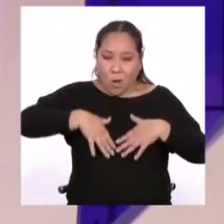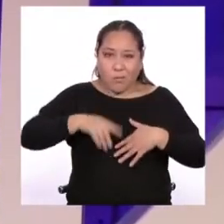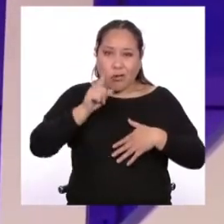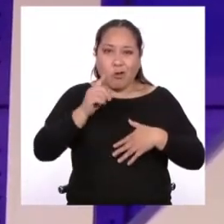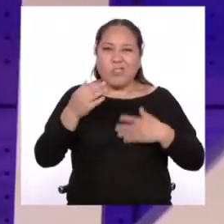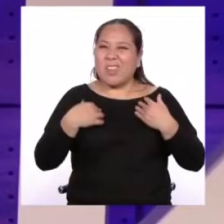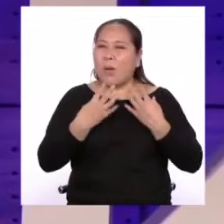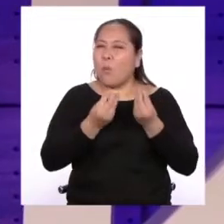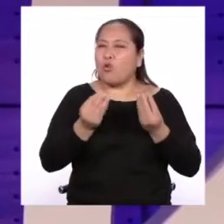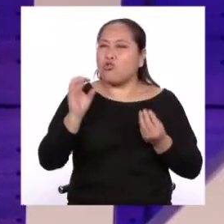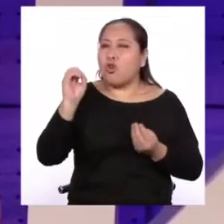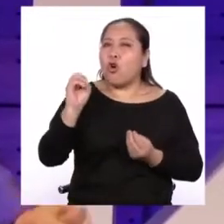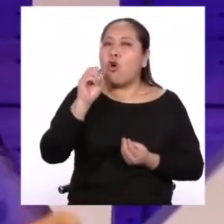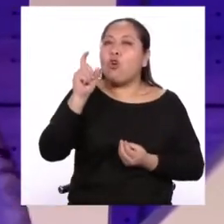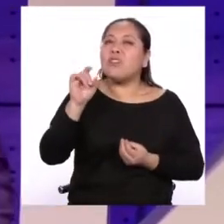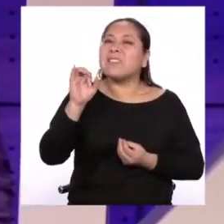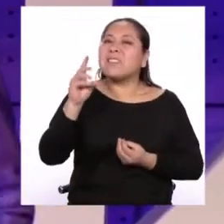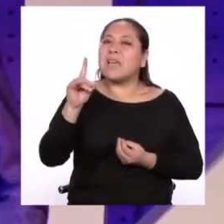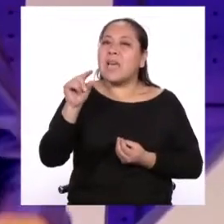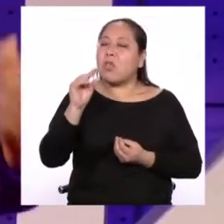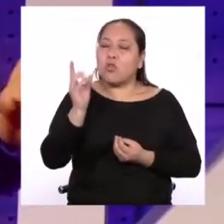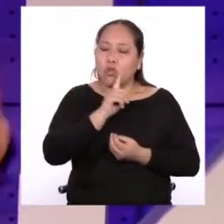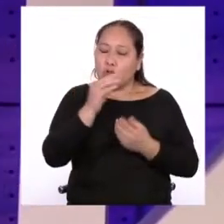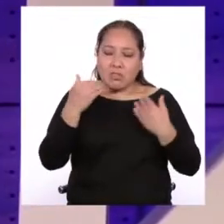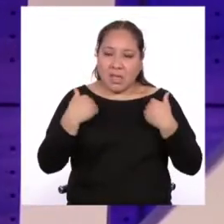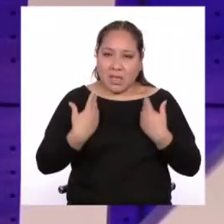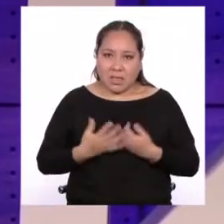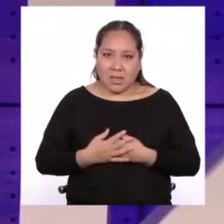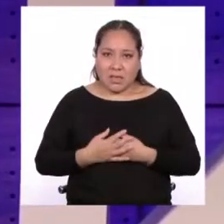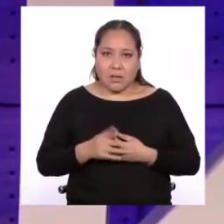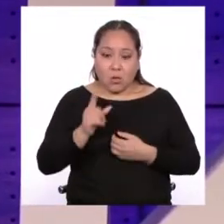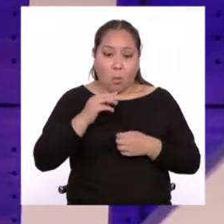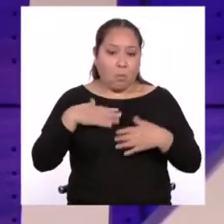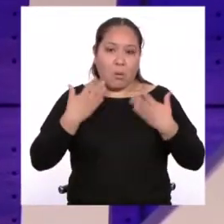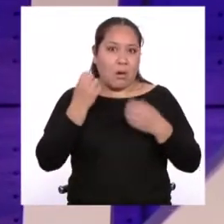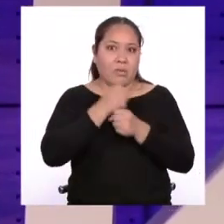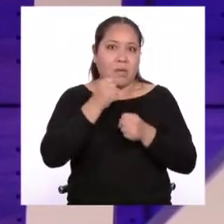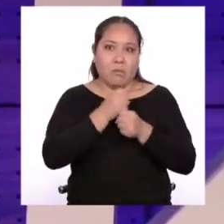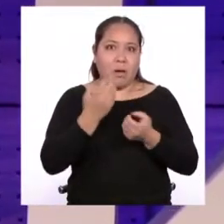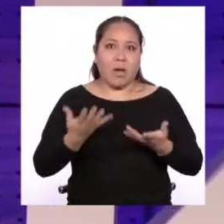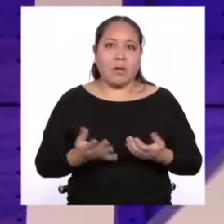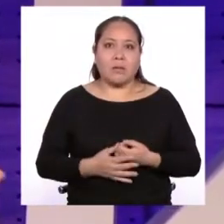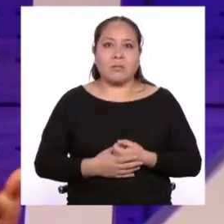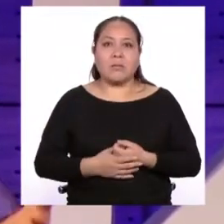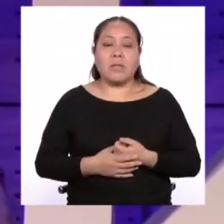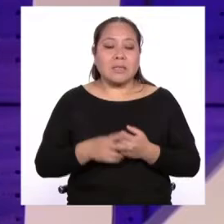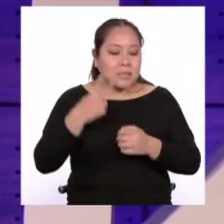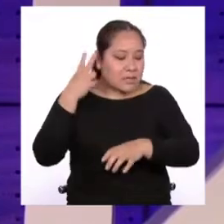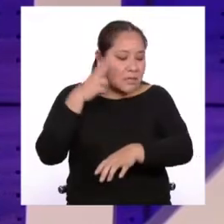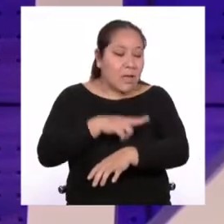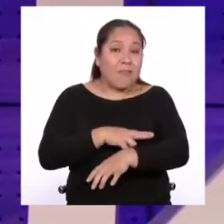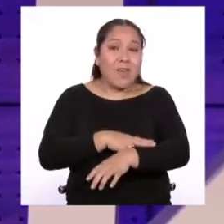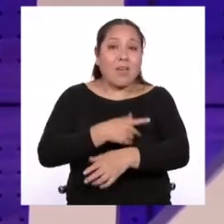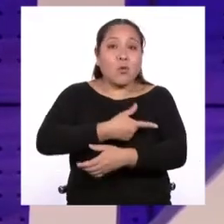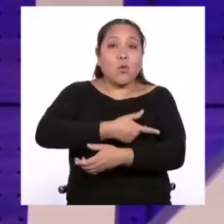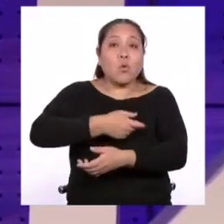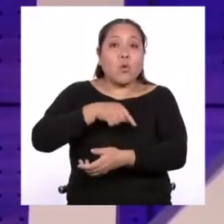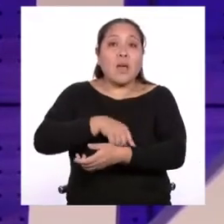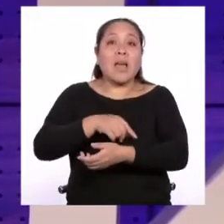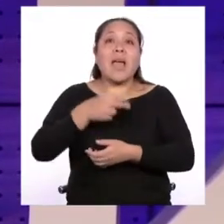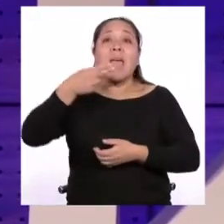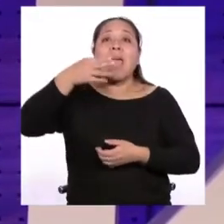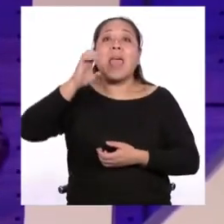para funcionar óptimamente. Esto se refleja en los niveles de hemoglobina en sangre que